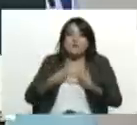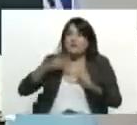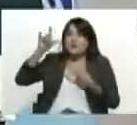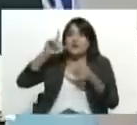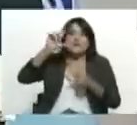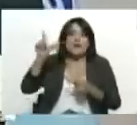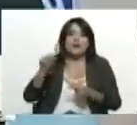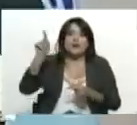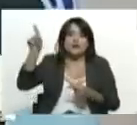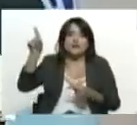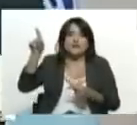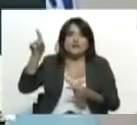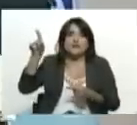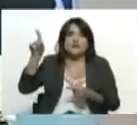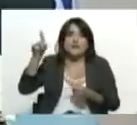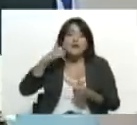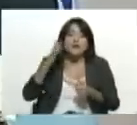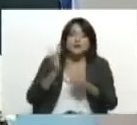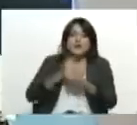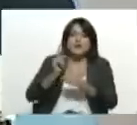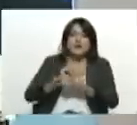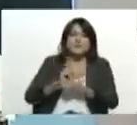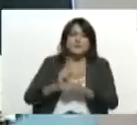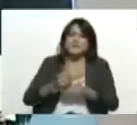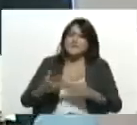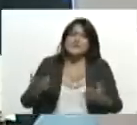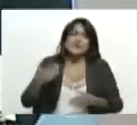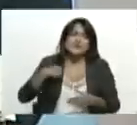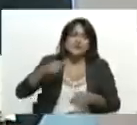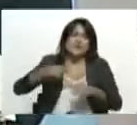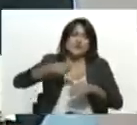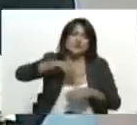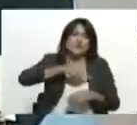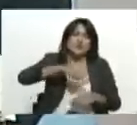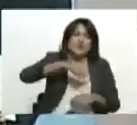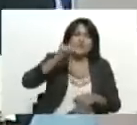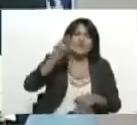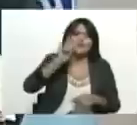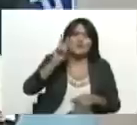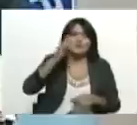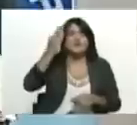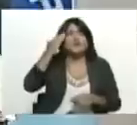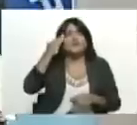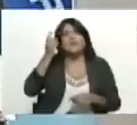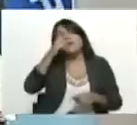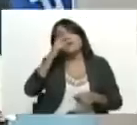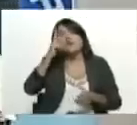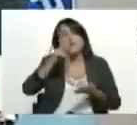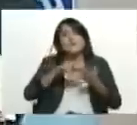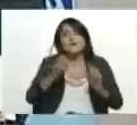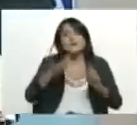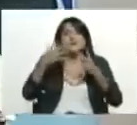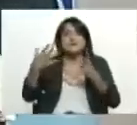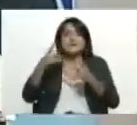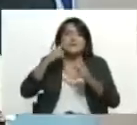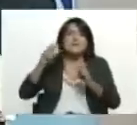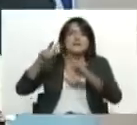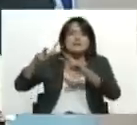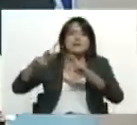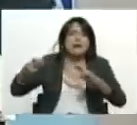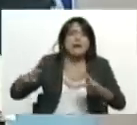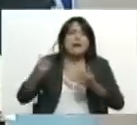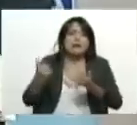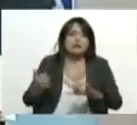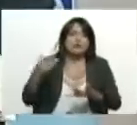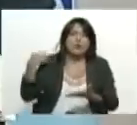descubrieron el agua tibia ayer no nosotros no nosotros ya teníamos como dije del año 2017 en este trabajo es el momento